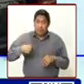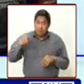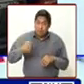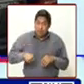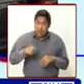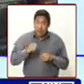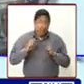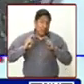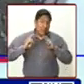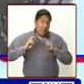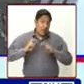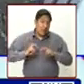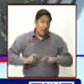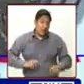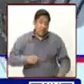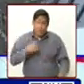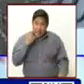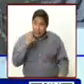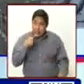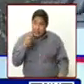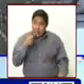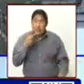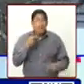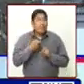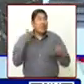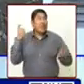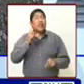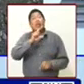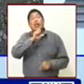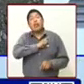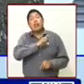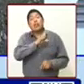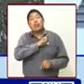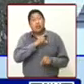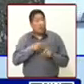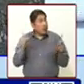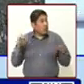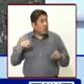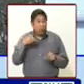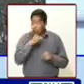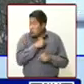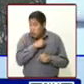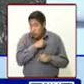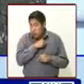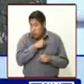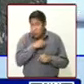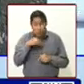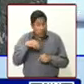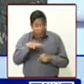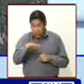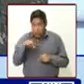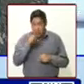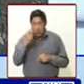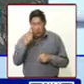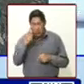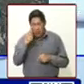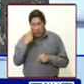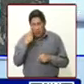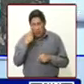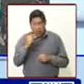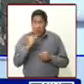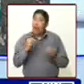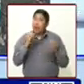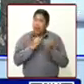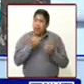la posterior investigación, lo que nos informan desde la policía. Sin embargo, nosotros también vamos a llegar al lugar para conocer un poco